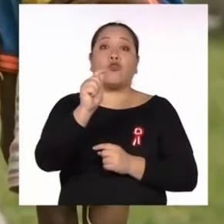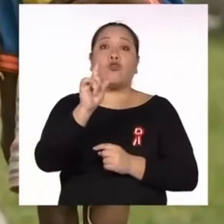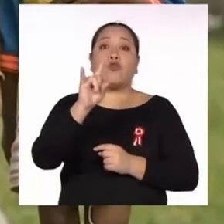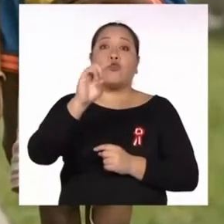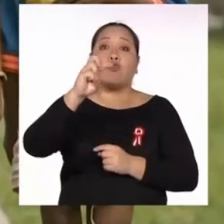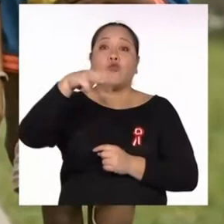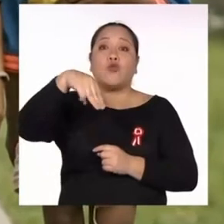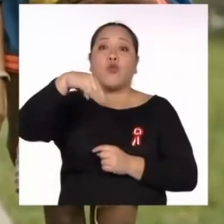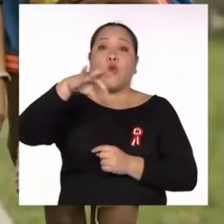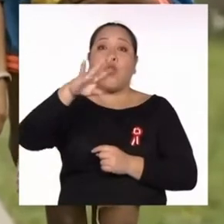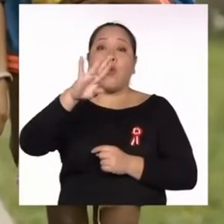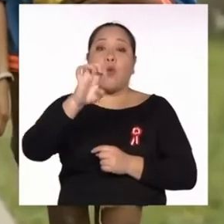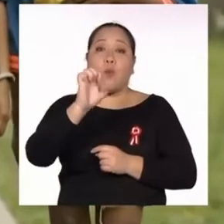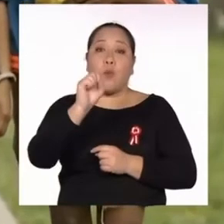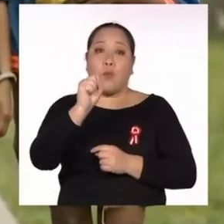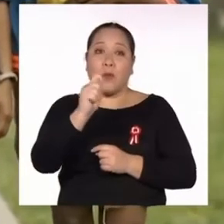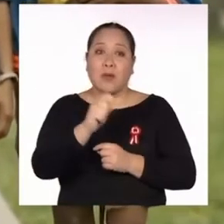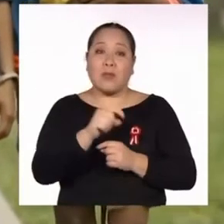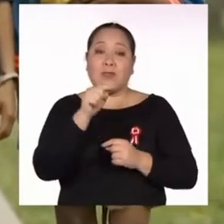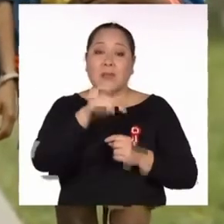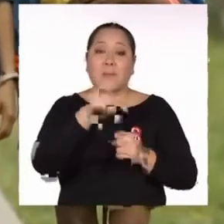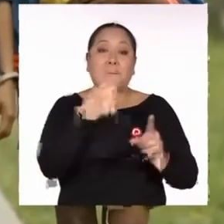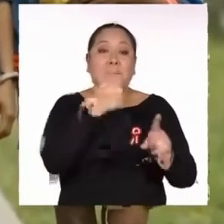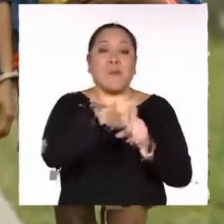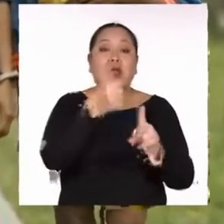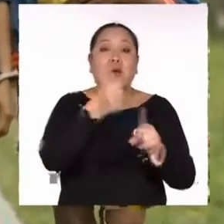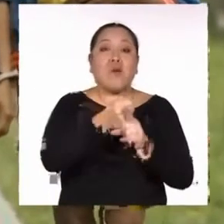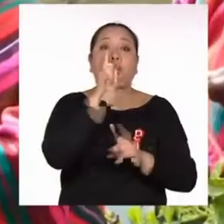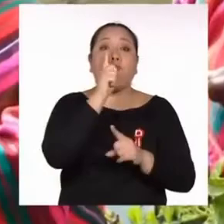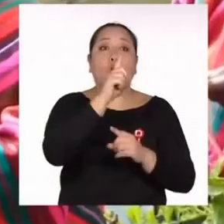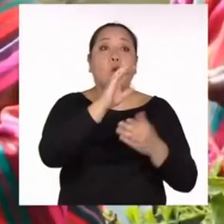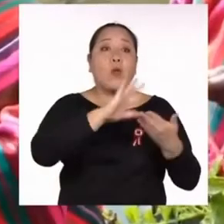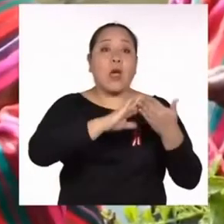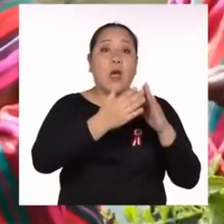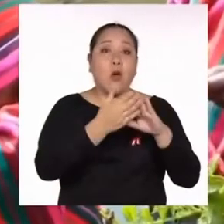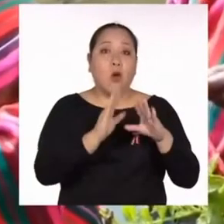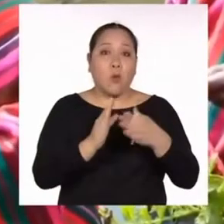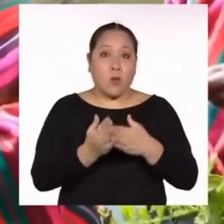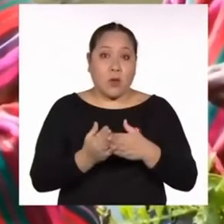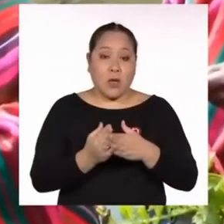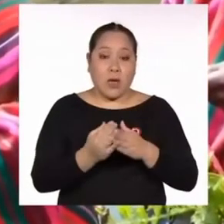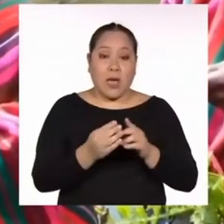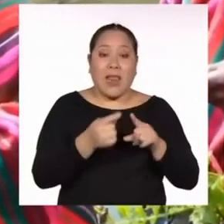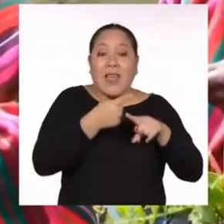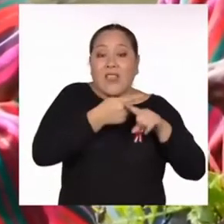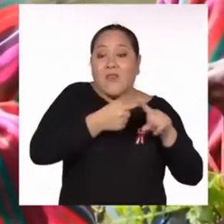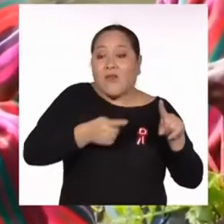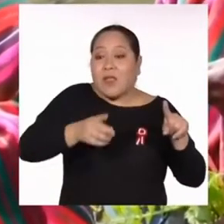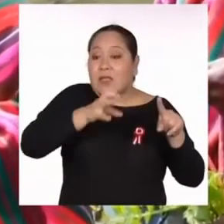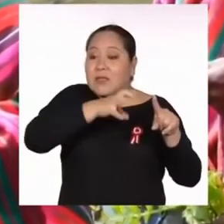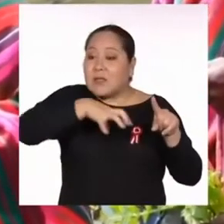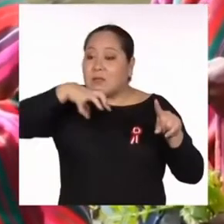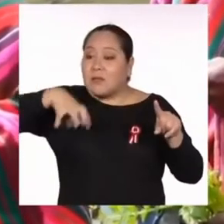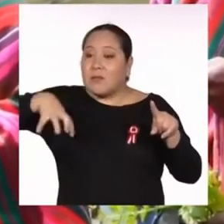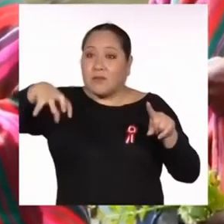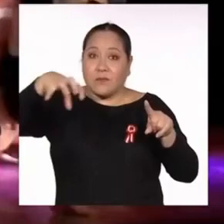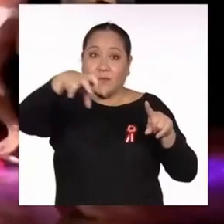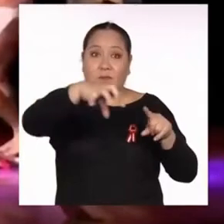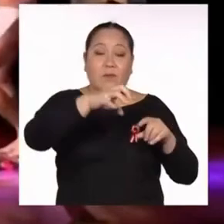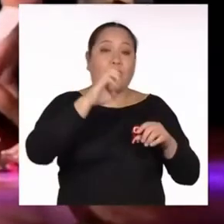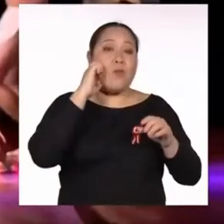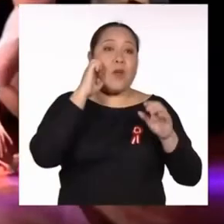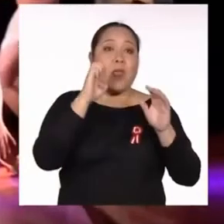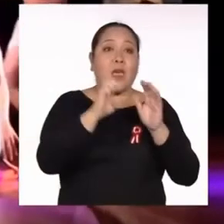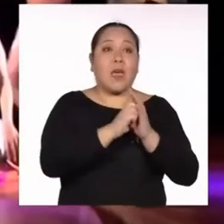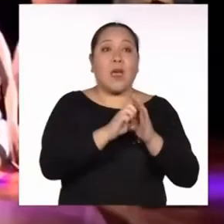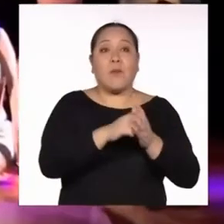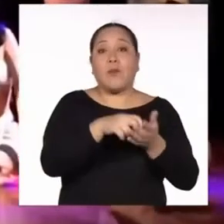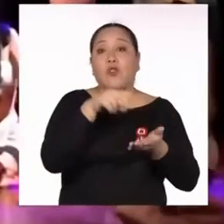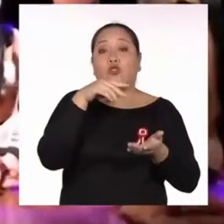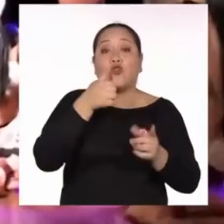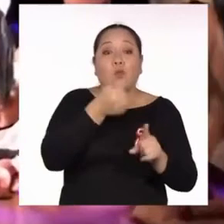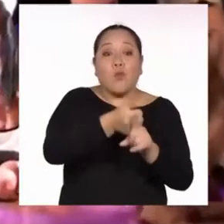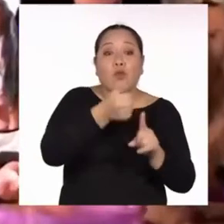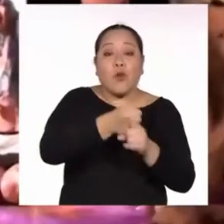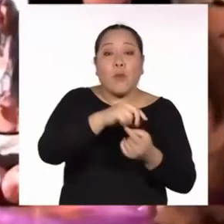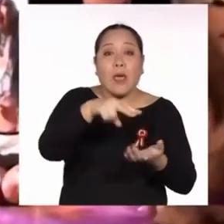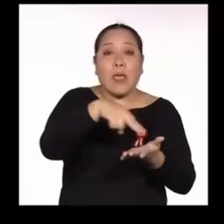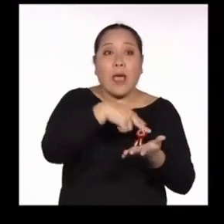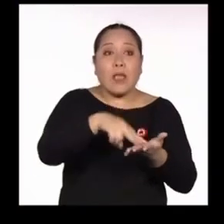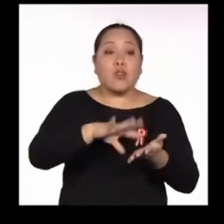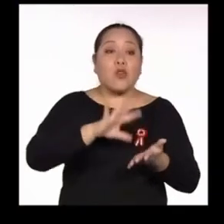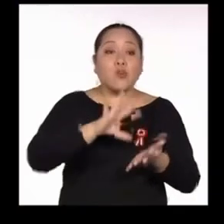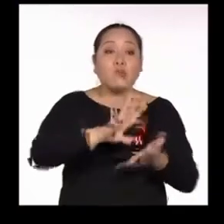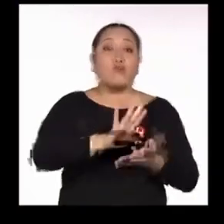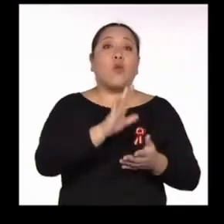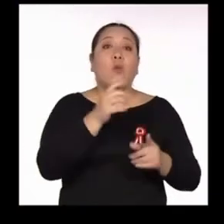particular que asume toda una comunidad y que la distingue de otras comunidades por ejemplo sus danzas sus